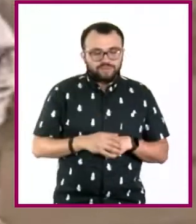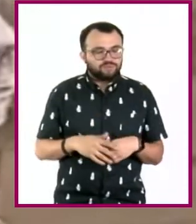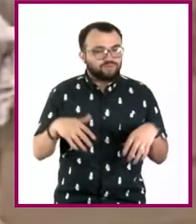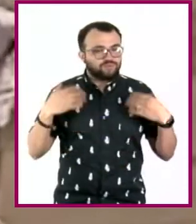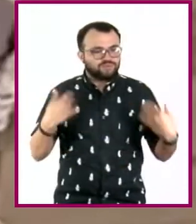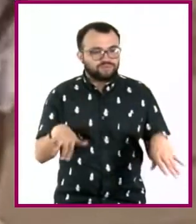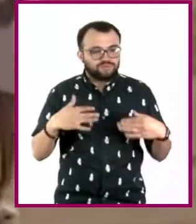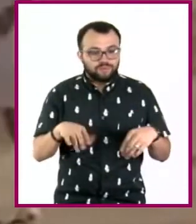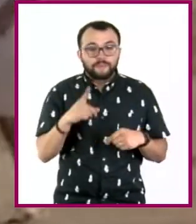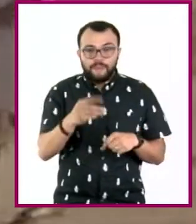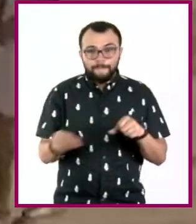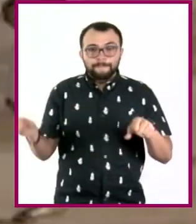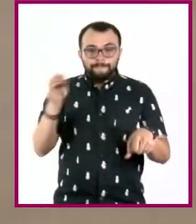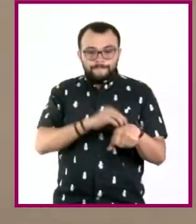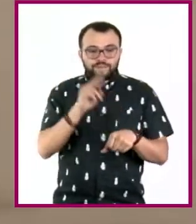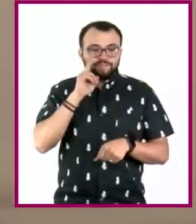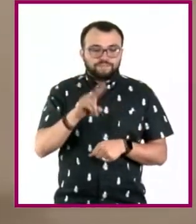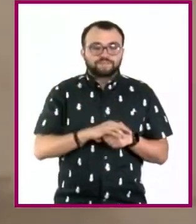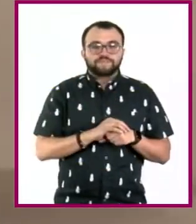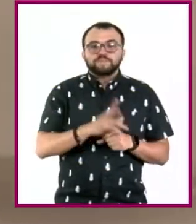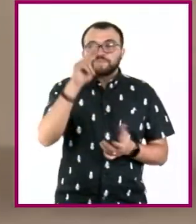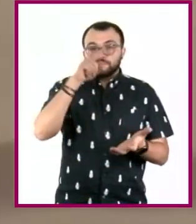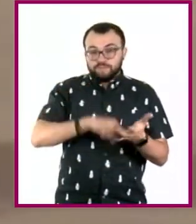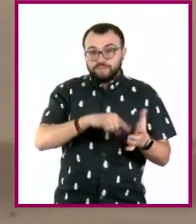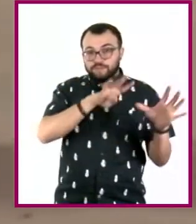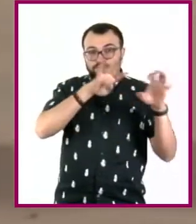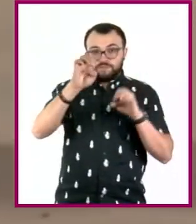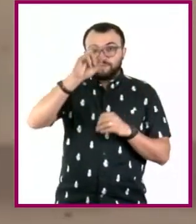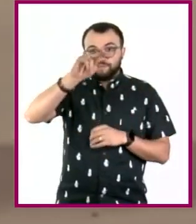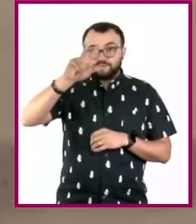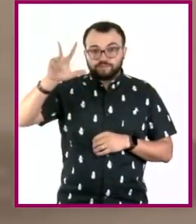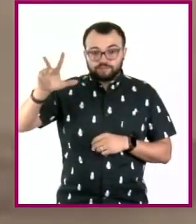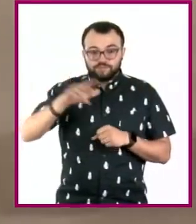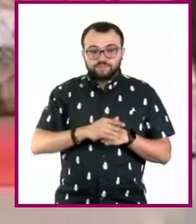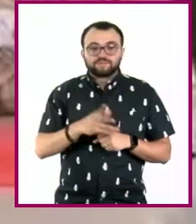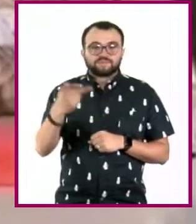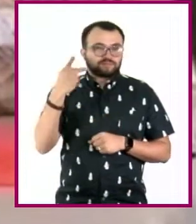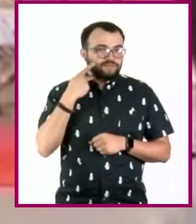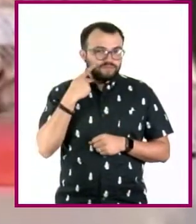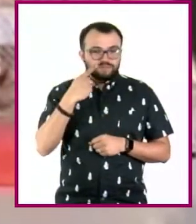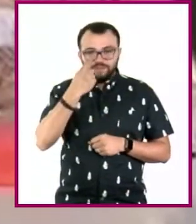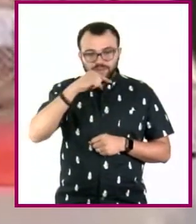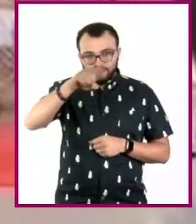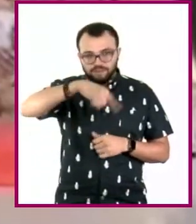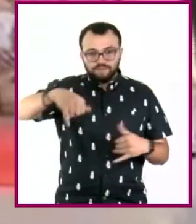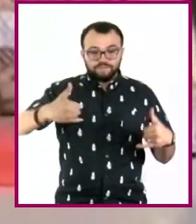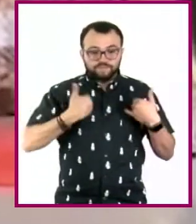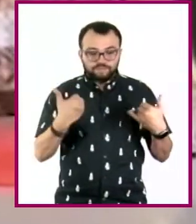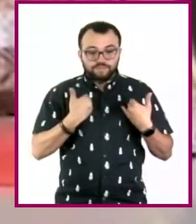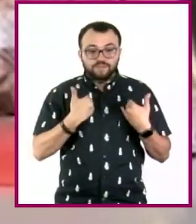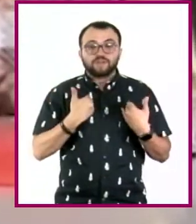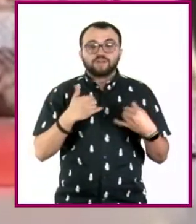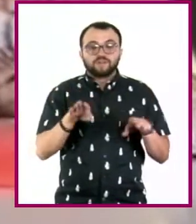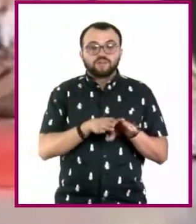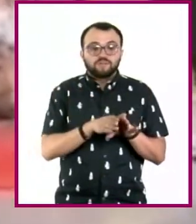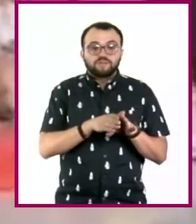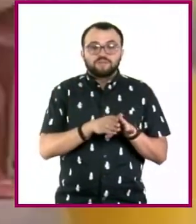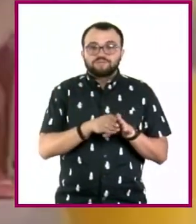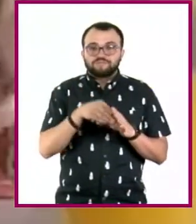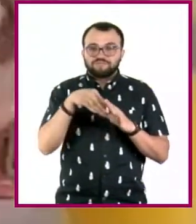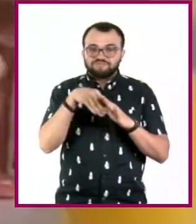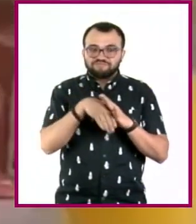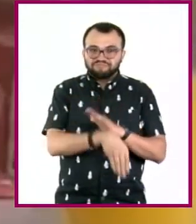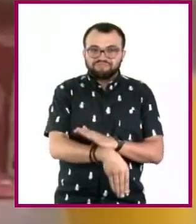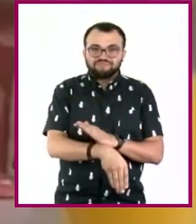decir. Después de 1988, las políticas públicas de juventud se llevaron a su mínima expresión. Dice